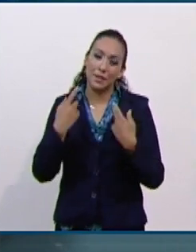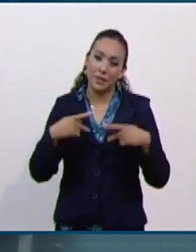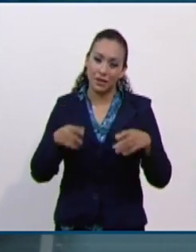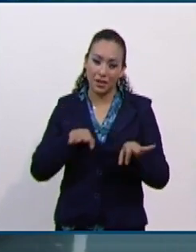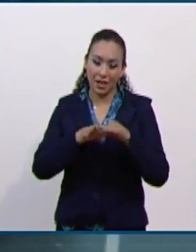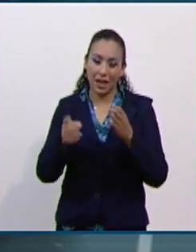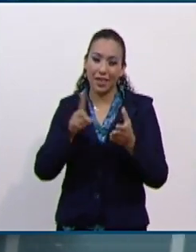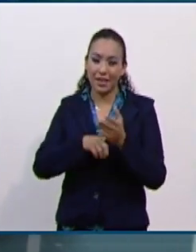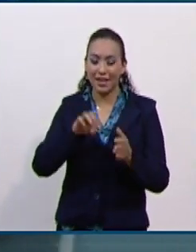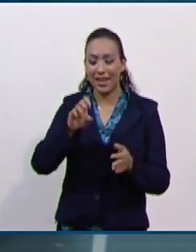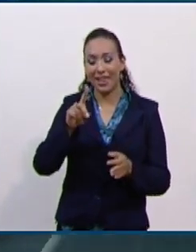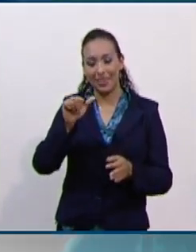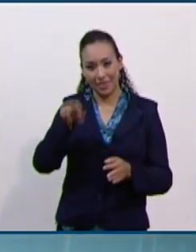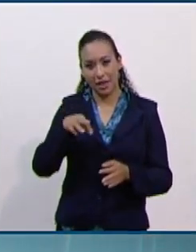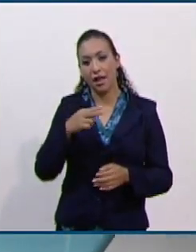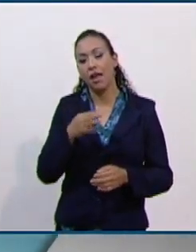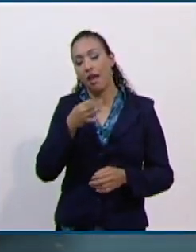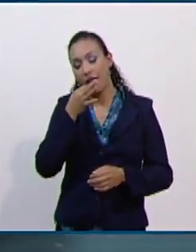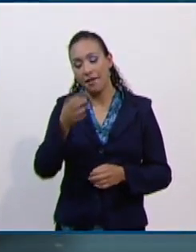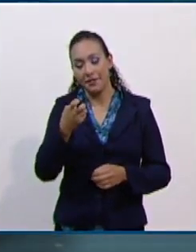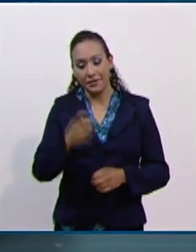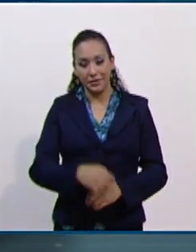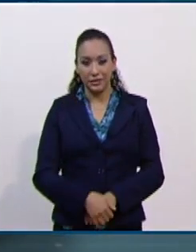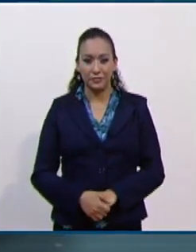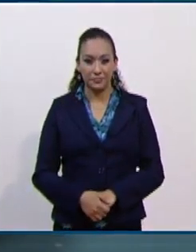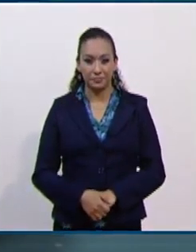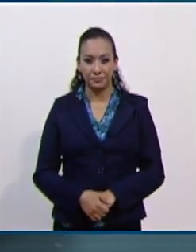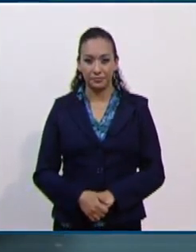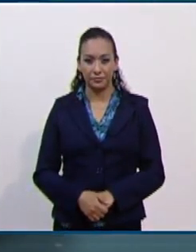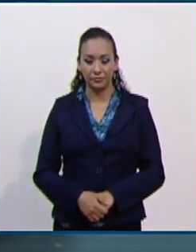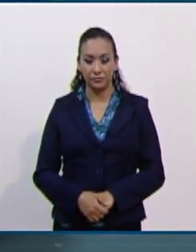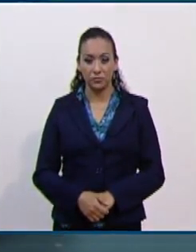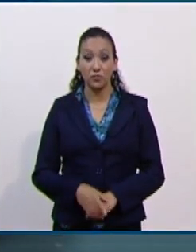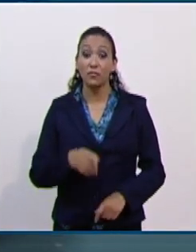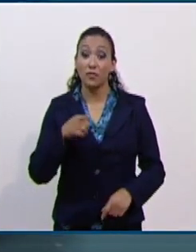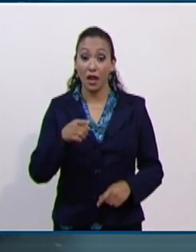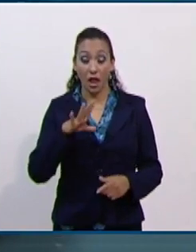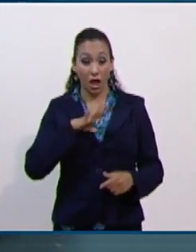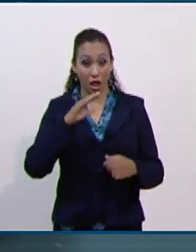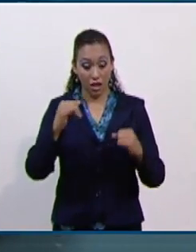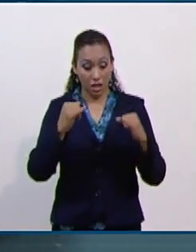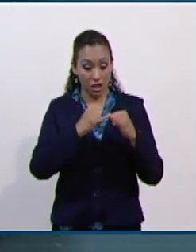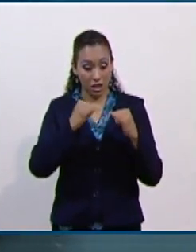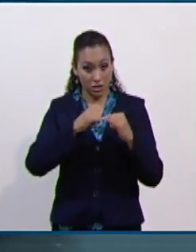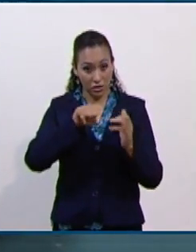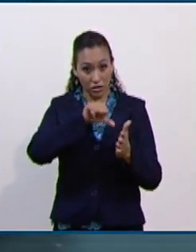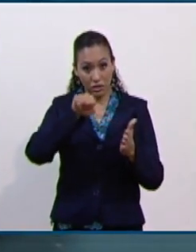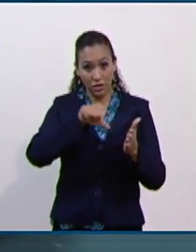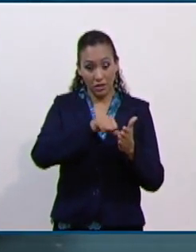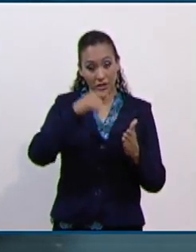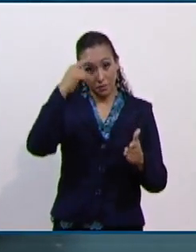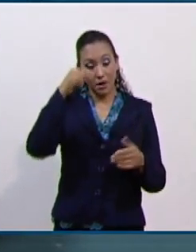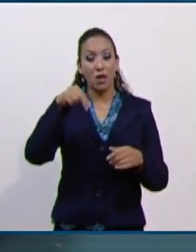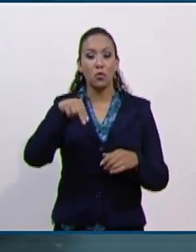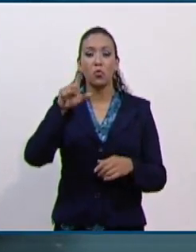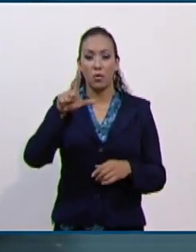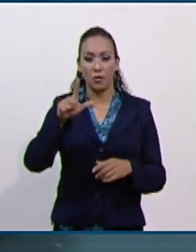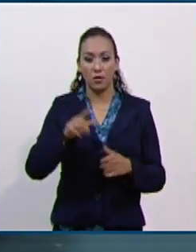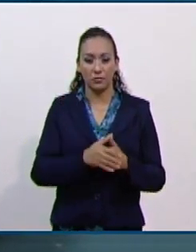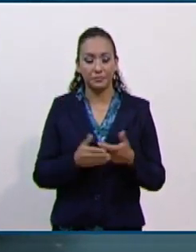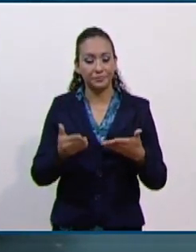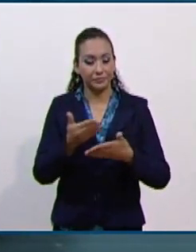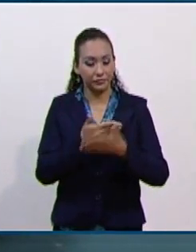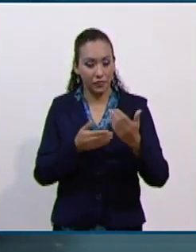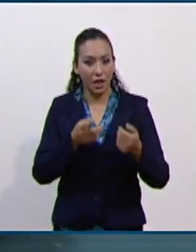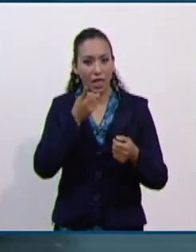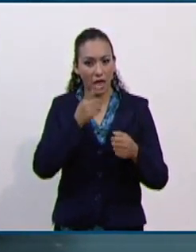Edna Escalante Ramírez. El Centro Estatal de Convivencia Familiar del Poder Judicial de Nuevo León amplió sus horarios